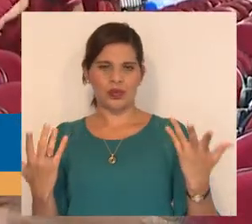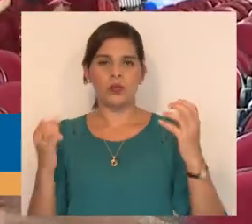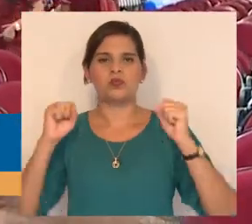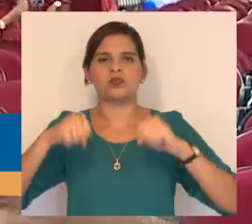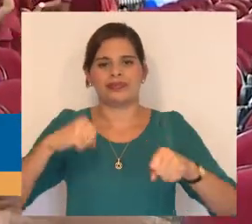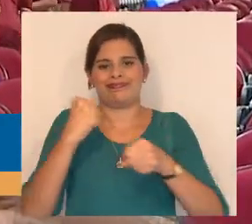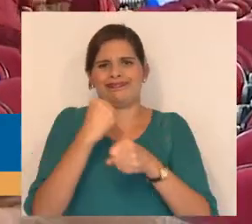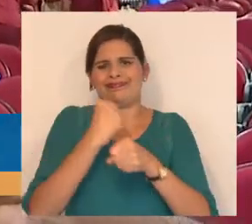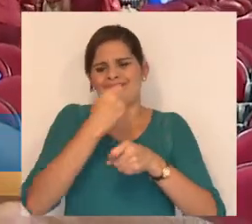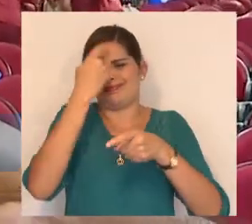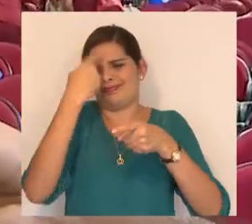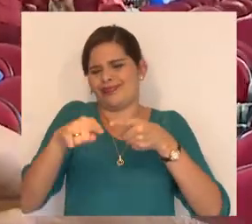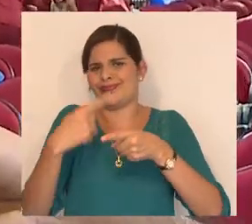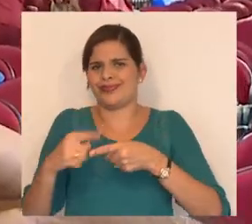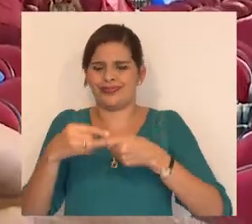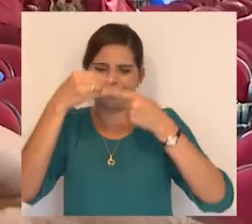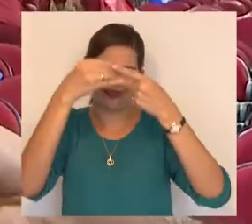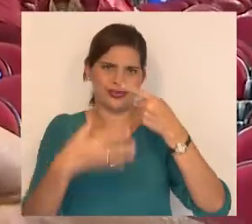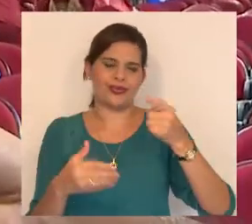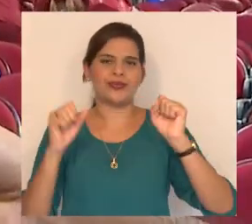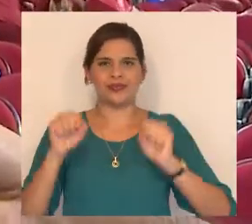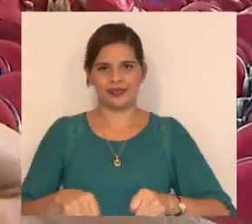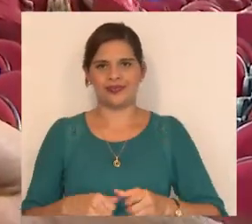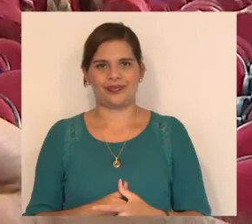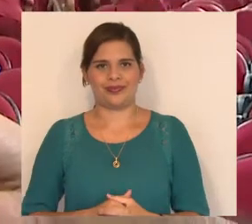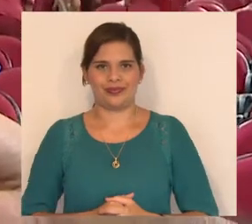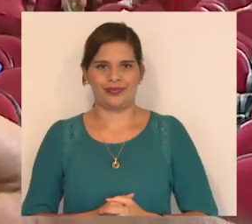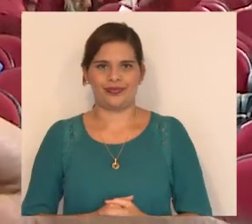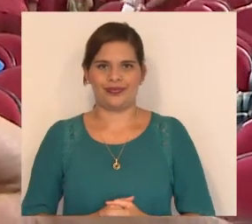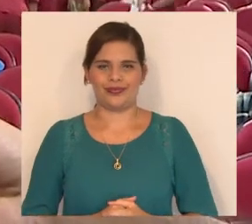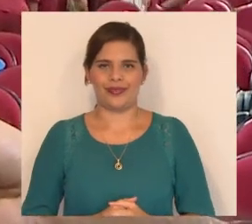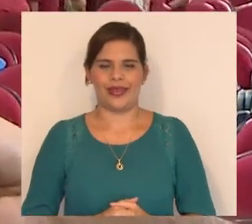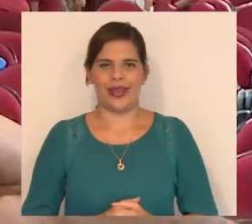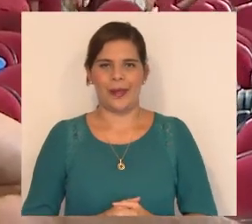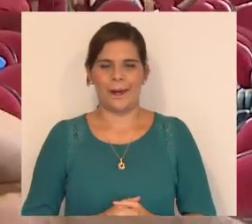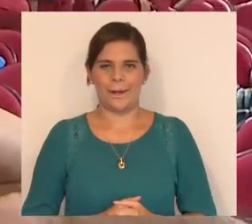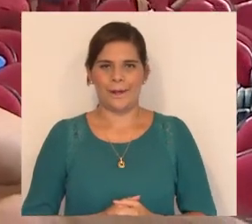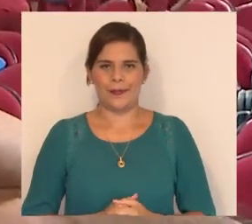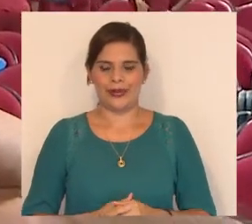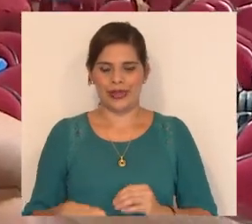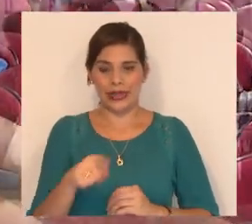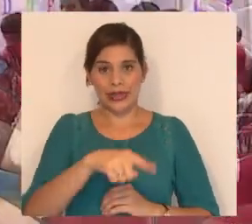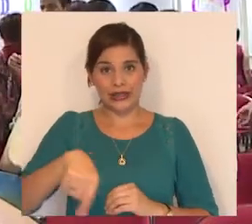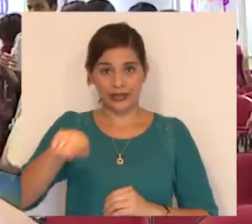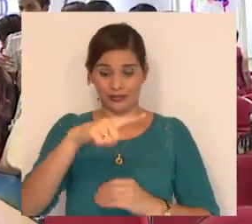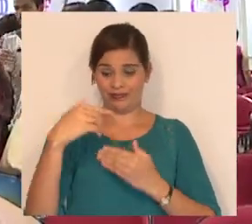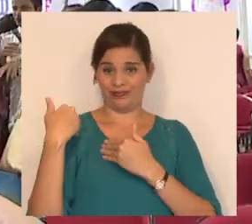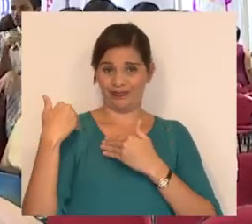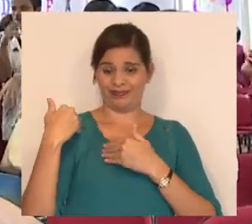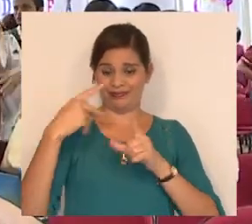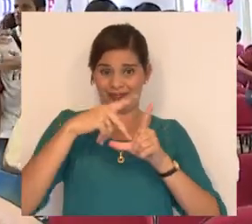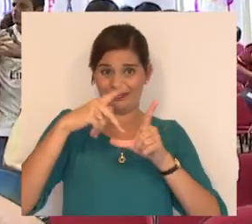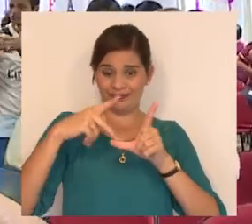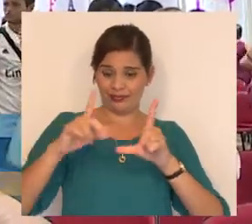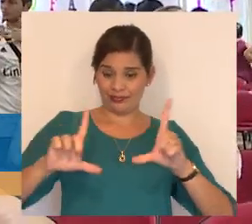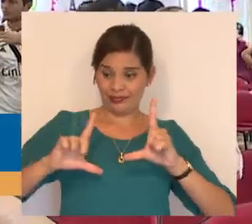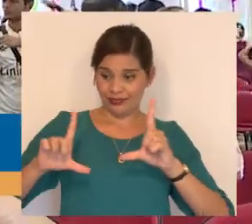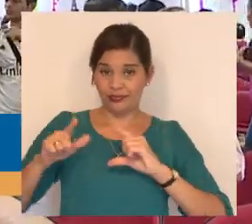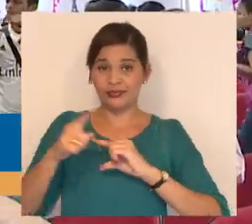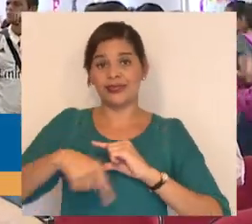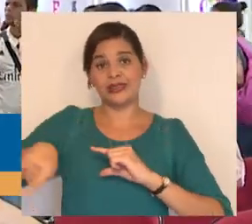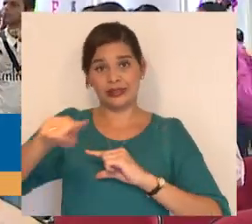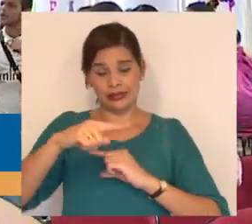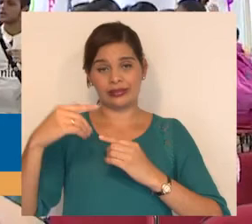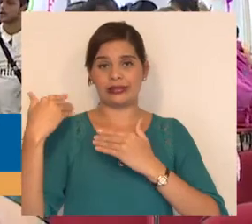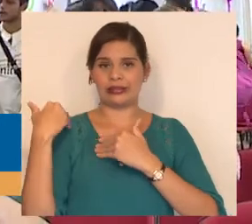estamos capacitados y debemos estar formados para poder desempeñarnos en diferentes ámbitos. Y esa responsabilidad que